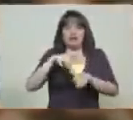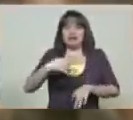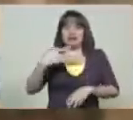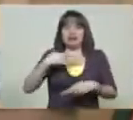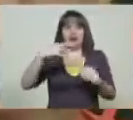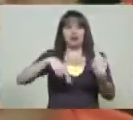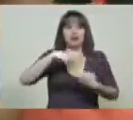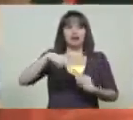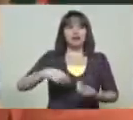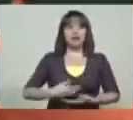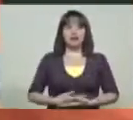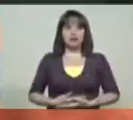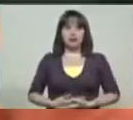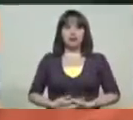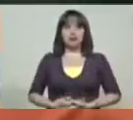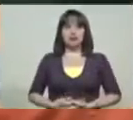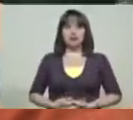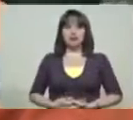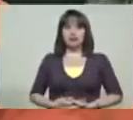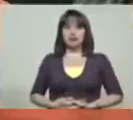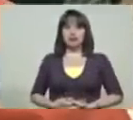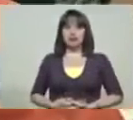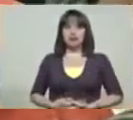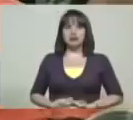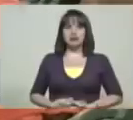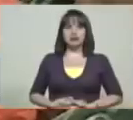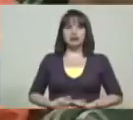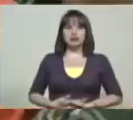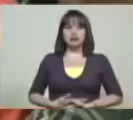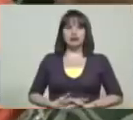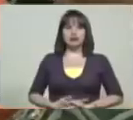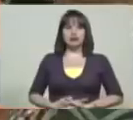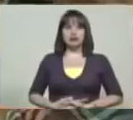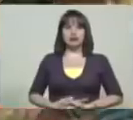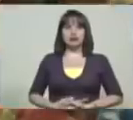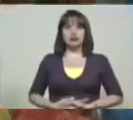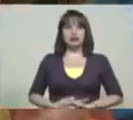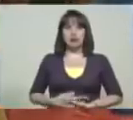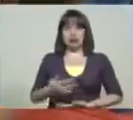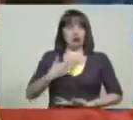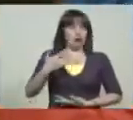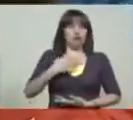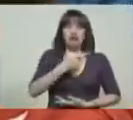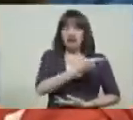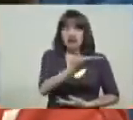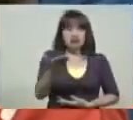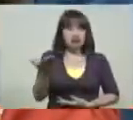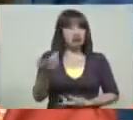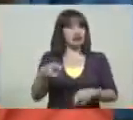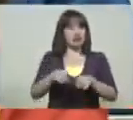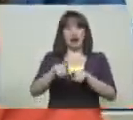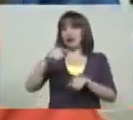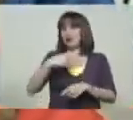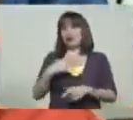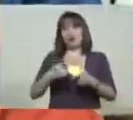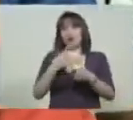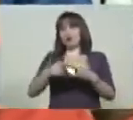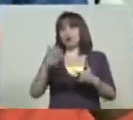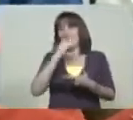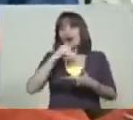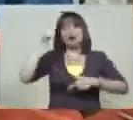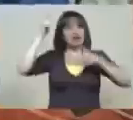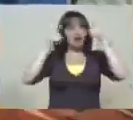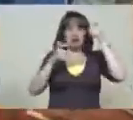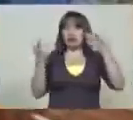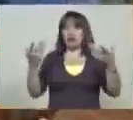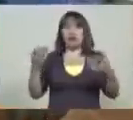ser chavista. Ser chavista es una pasión. El que no la sienta es otra cosa, pero chavista no lo es. Así se ponga